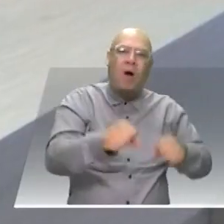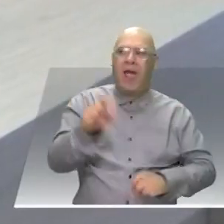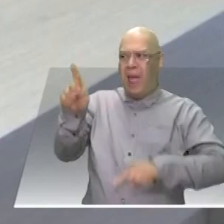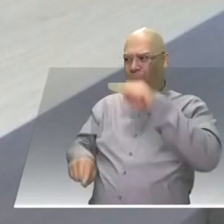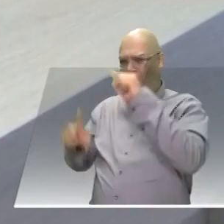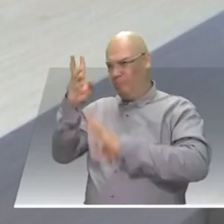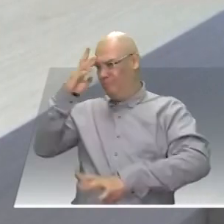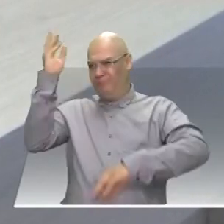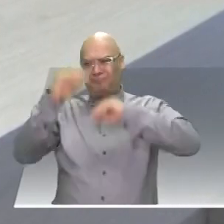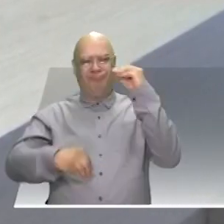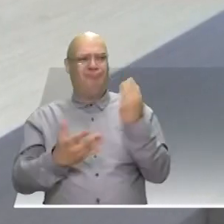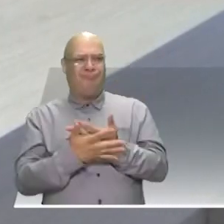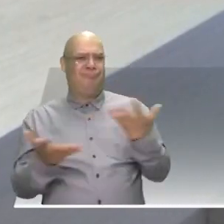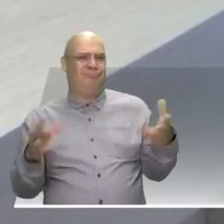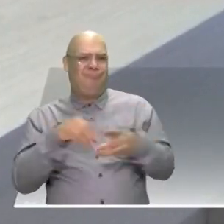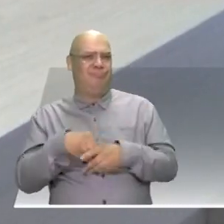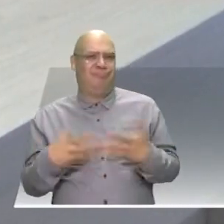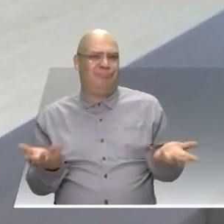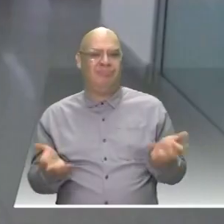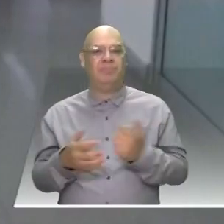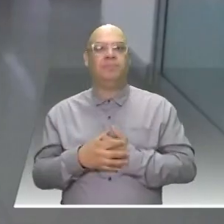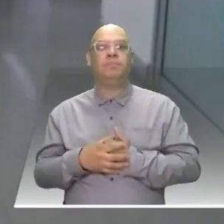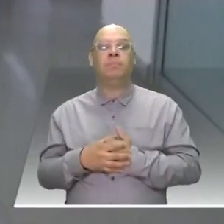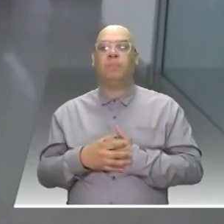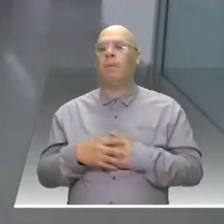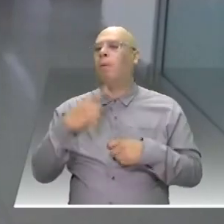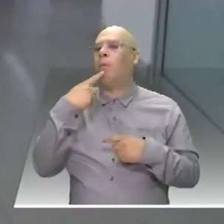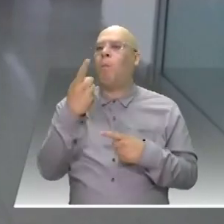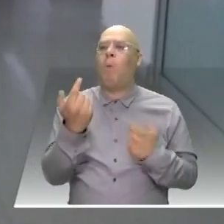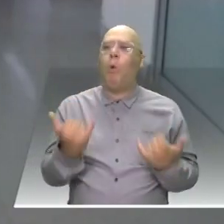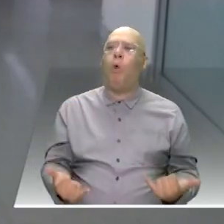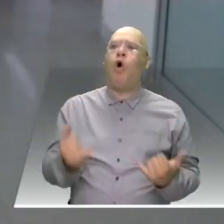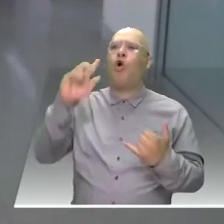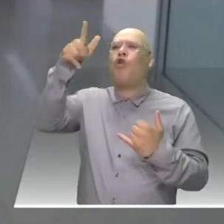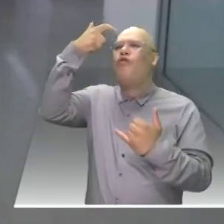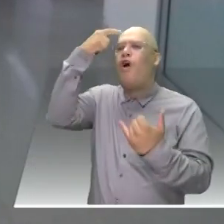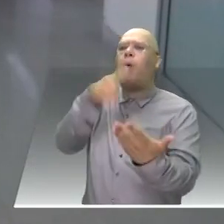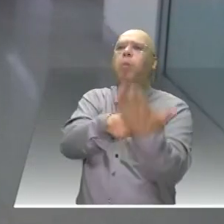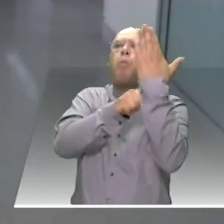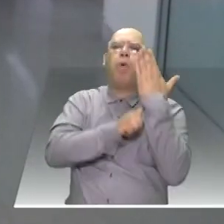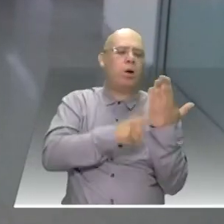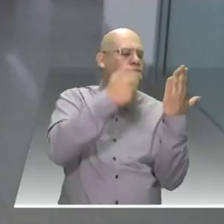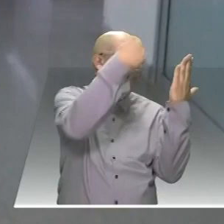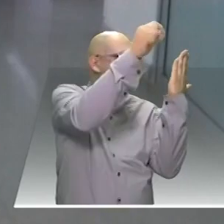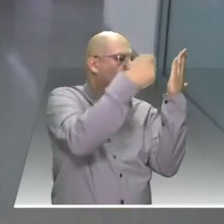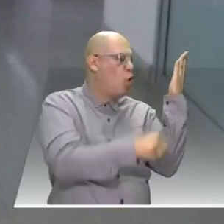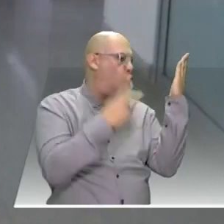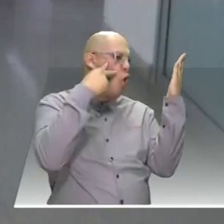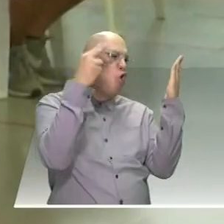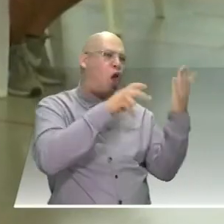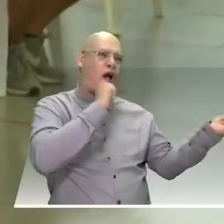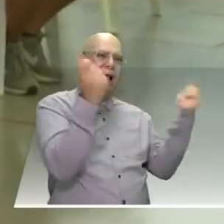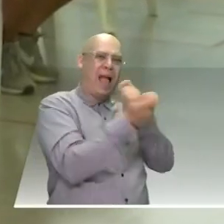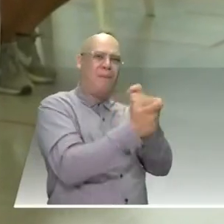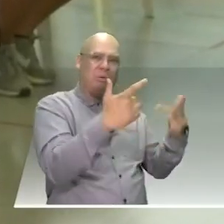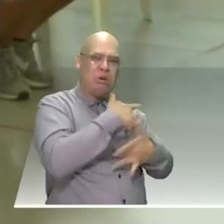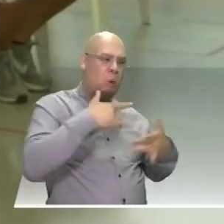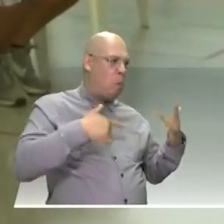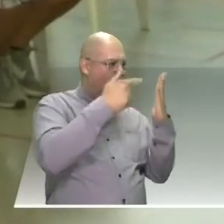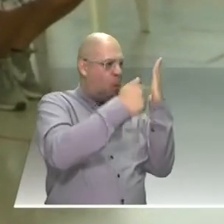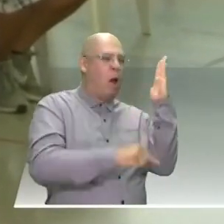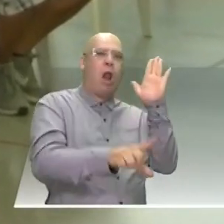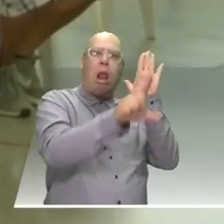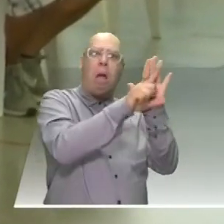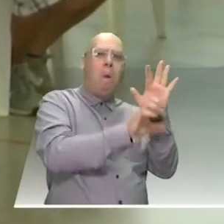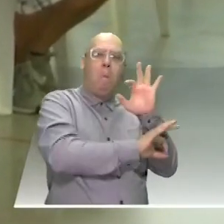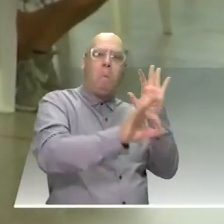sectores económicos del país. Argumentan que a la fecha el gobierno nacional no les ha permitido conocer el proyecto de ley que se radicará